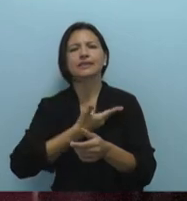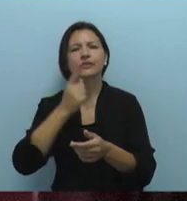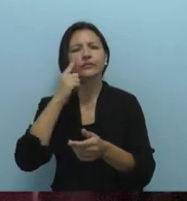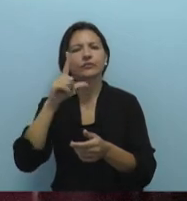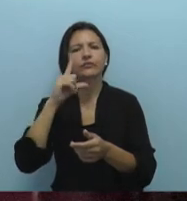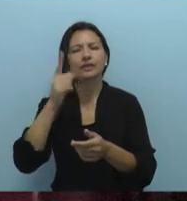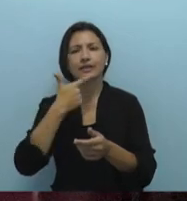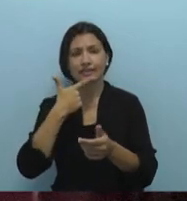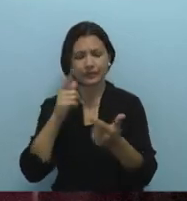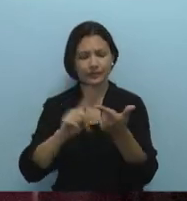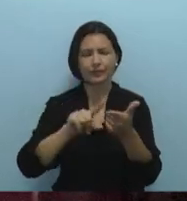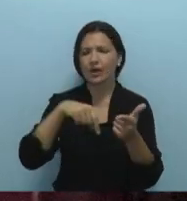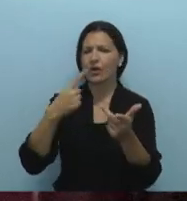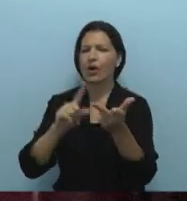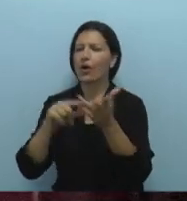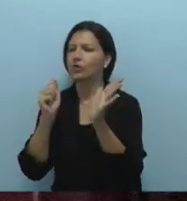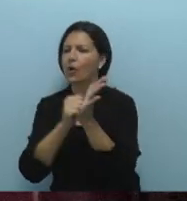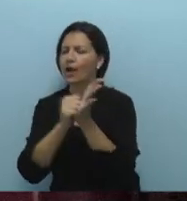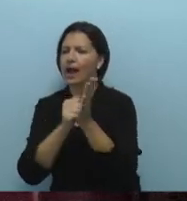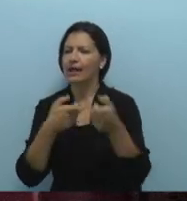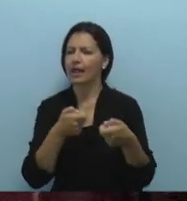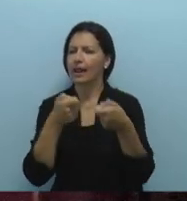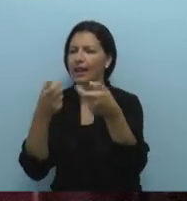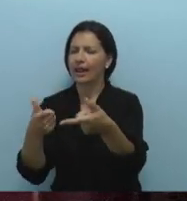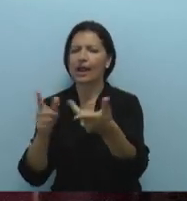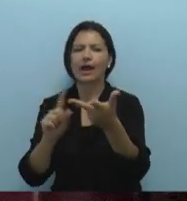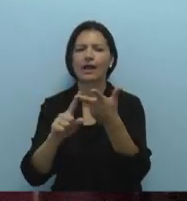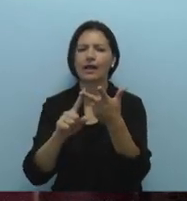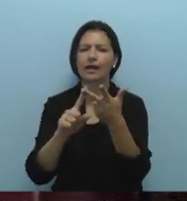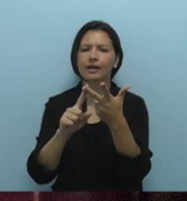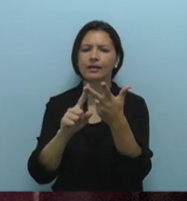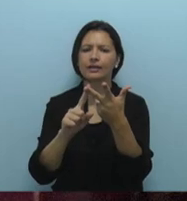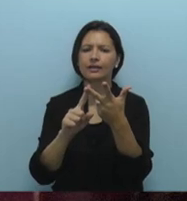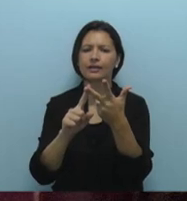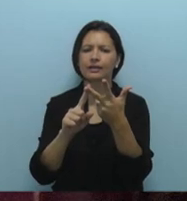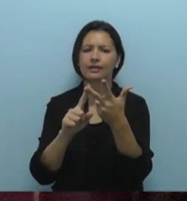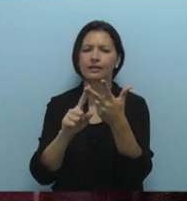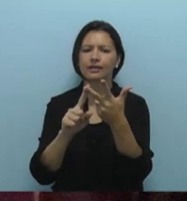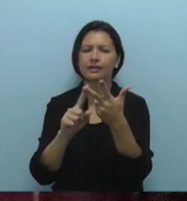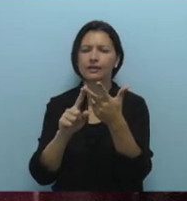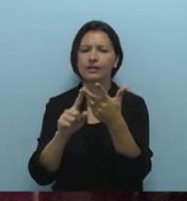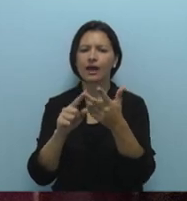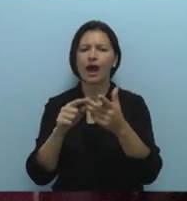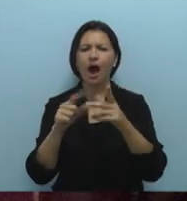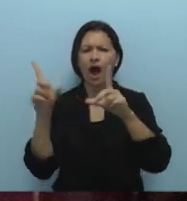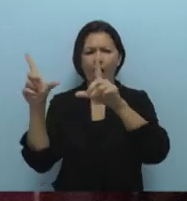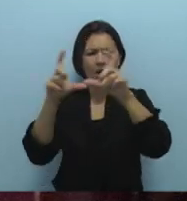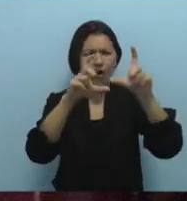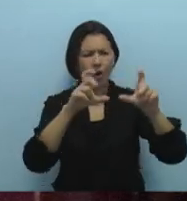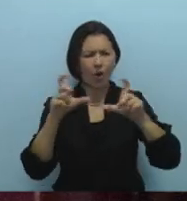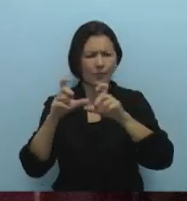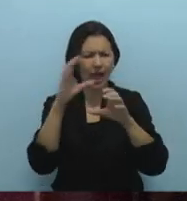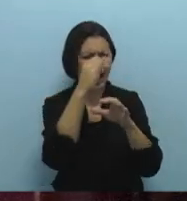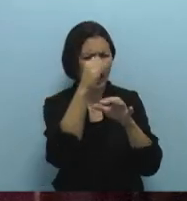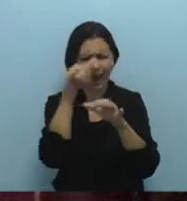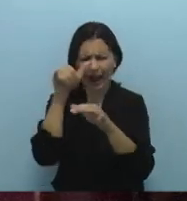Presidencia pidiéndole, solicitándole a la señora Presidente que si se pueden entregar copias de las imágenes de las cámaras de seguridad